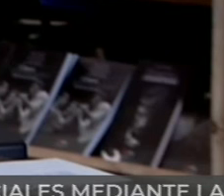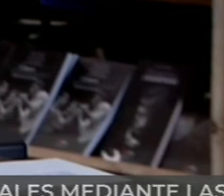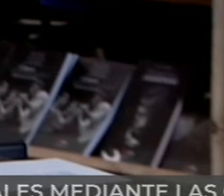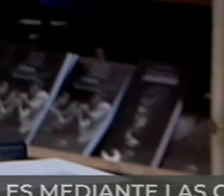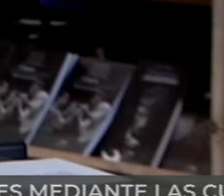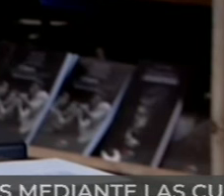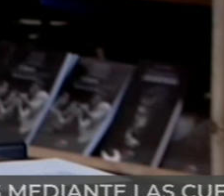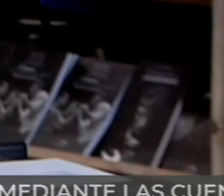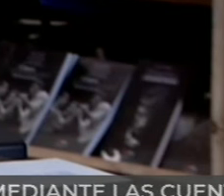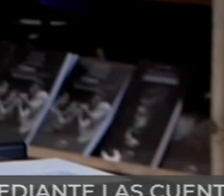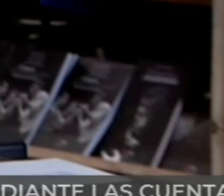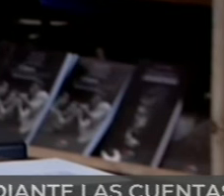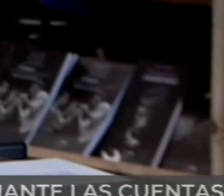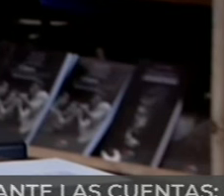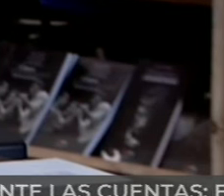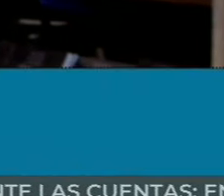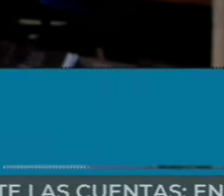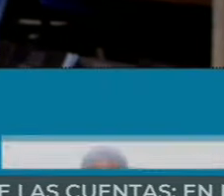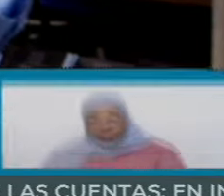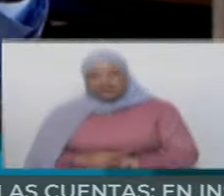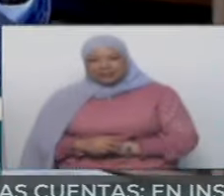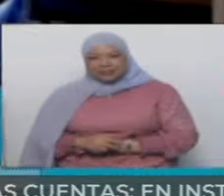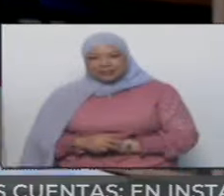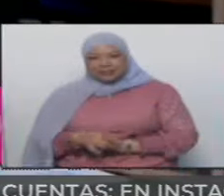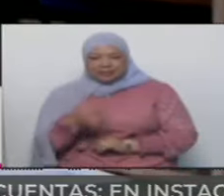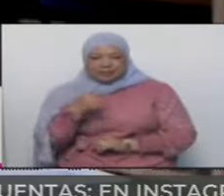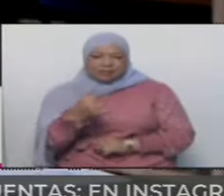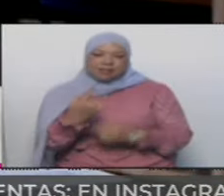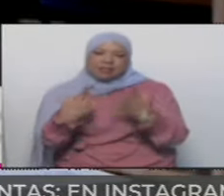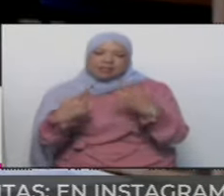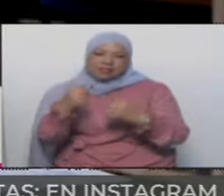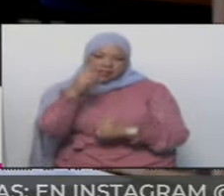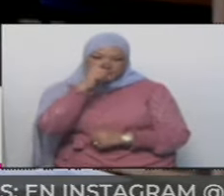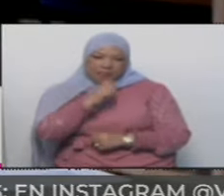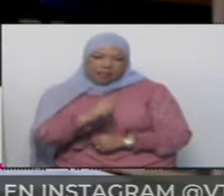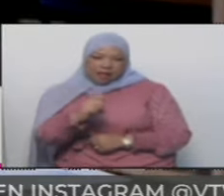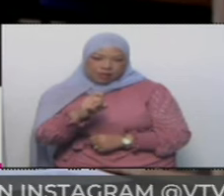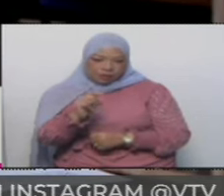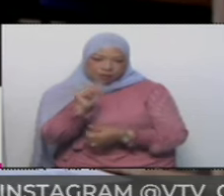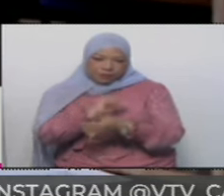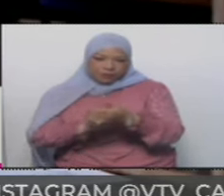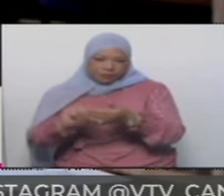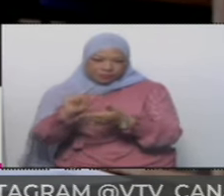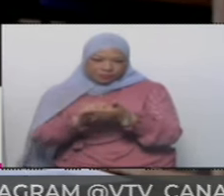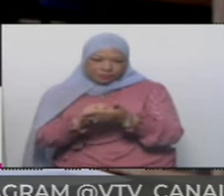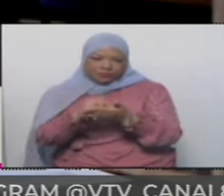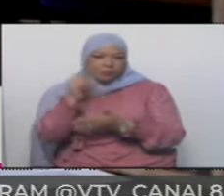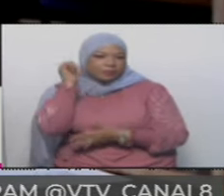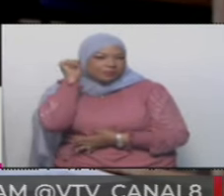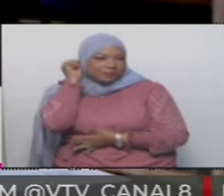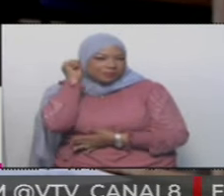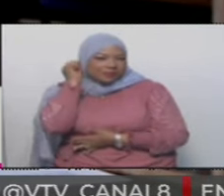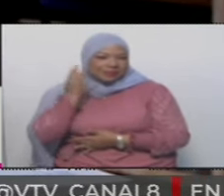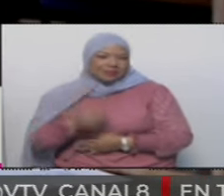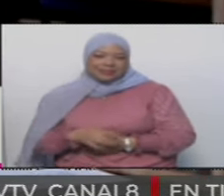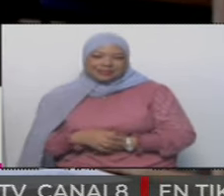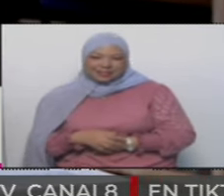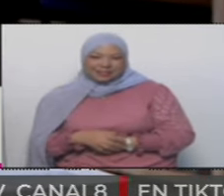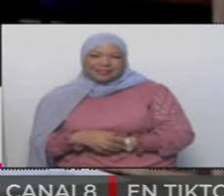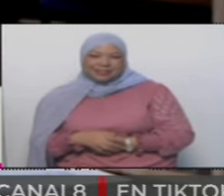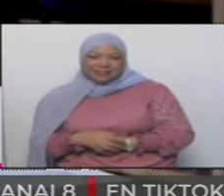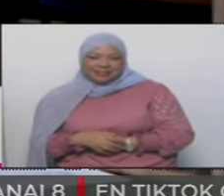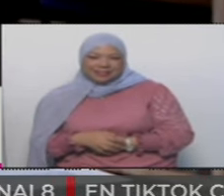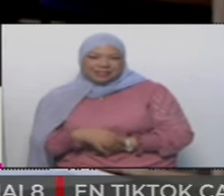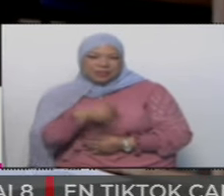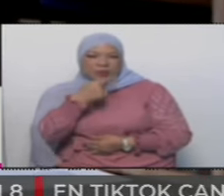60 para celebrar los 60 años de Mafalda. Pues Mafalda es nuestra pana. Con ella